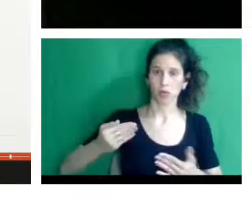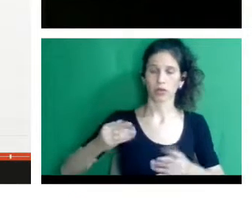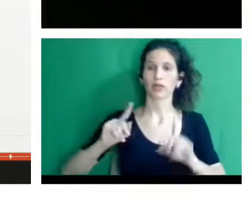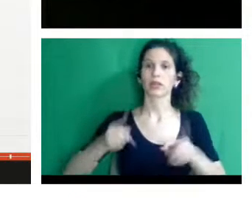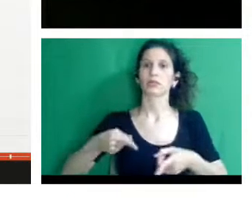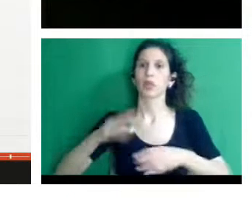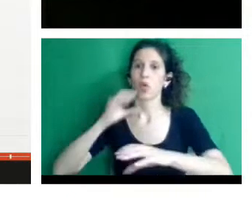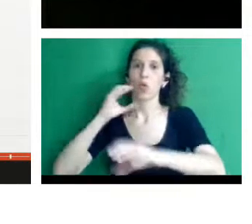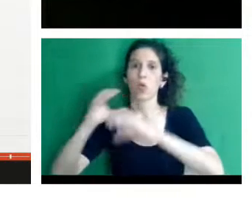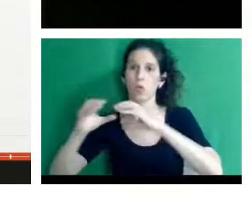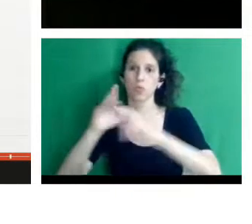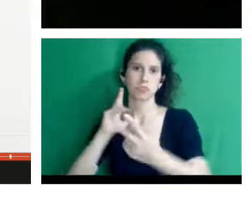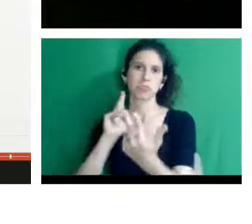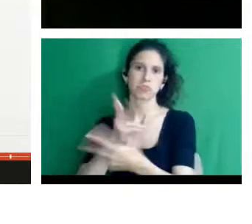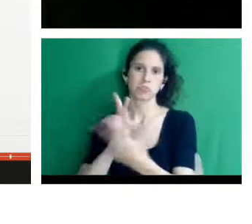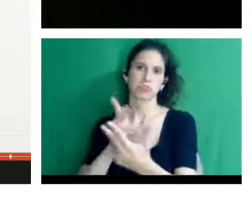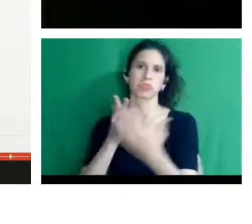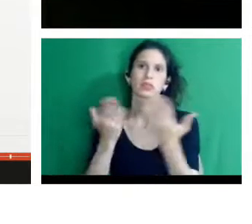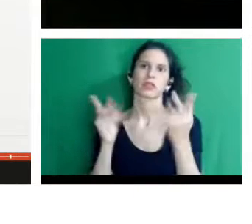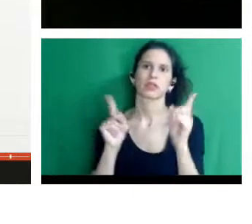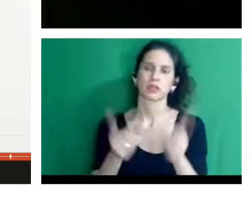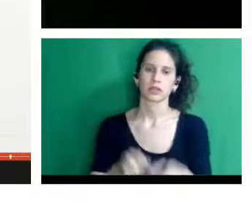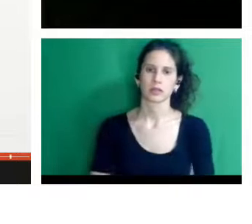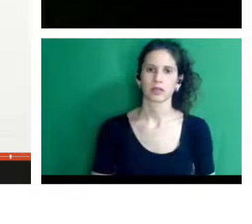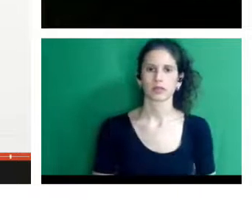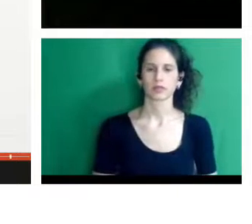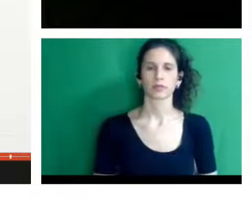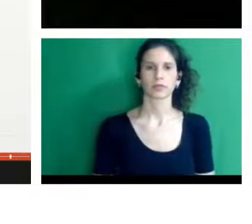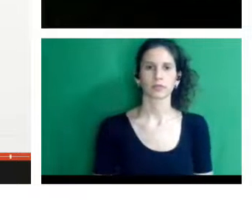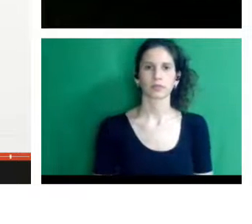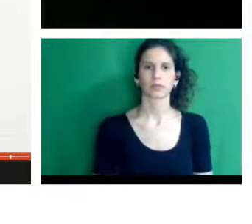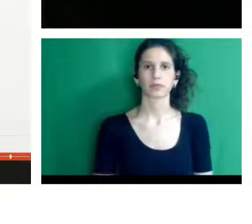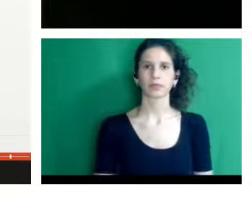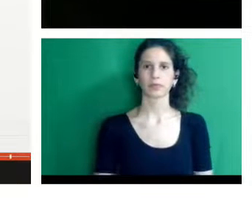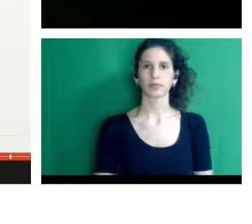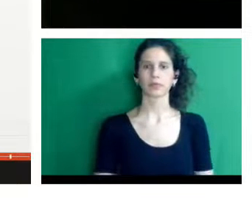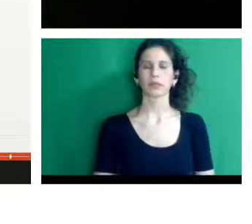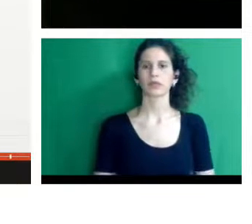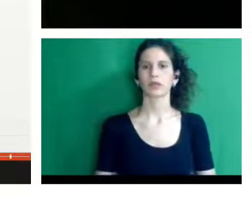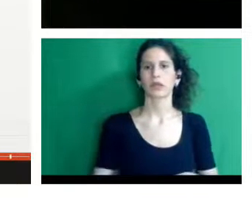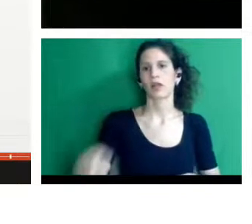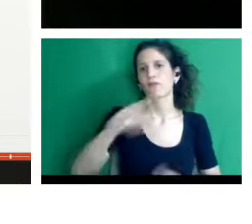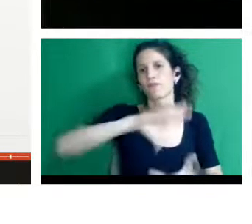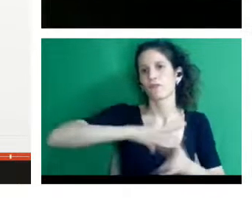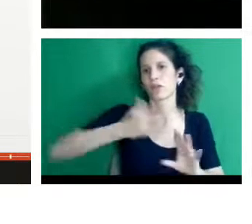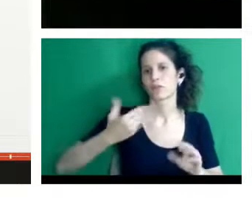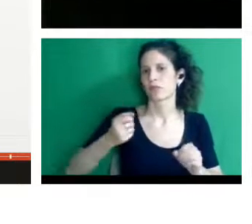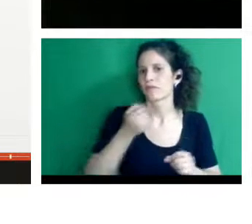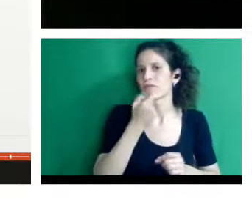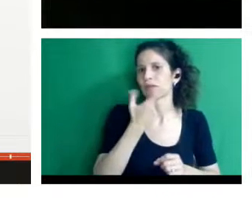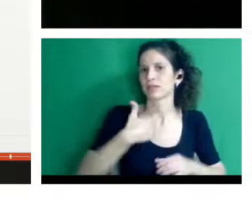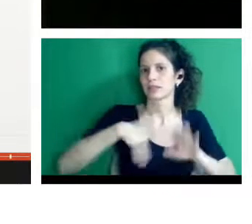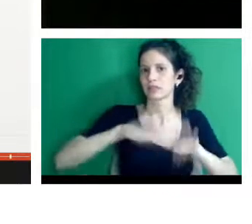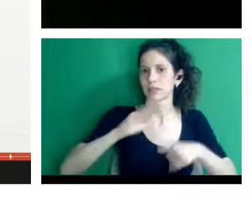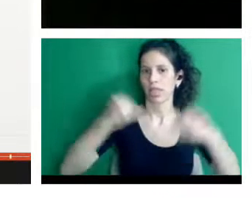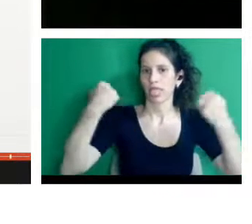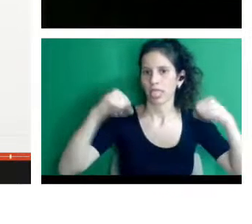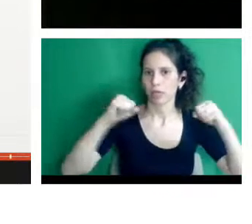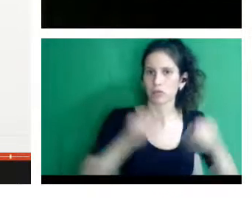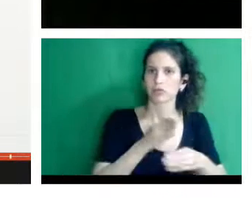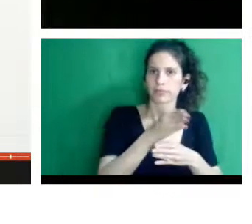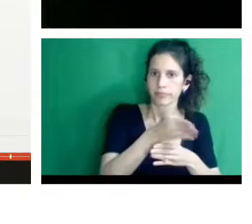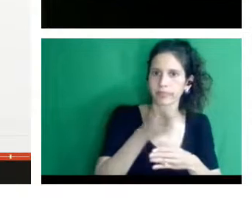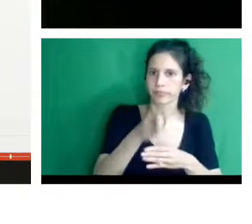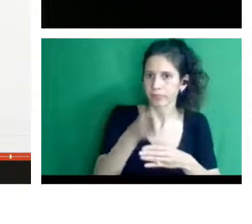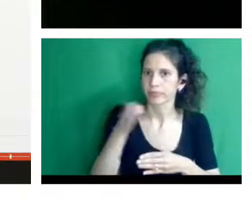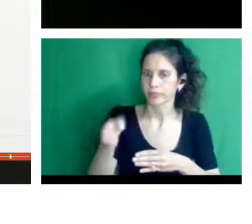necesarias para facilitar la utilización y práctica de cualquier deporte. El tercer concepto que tuvimos en